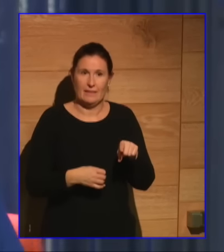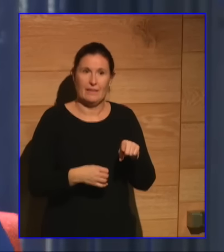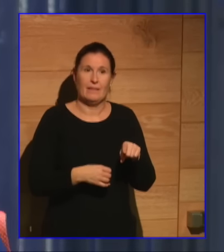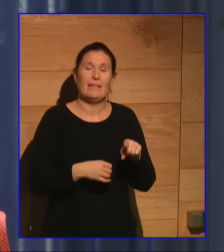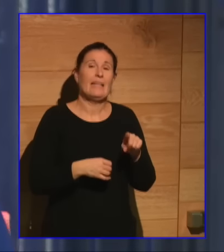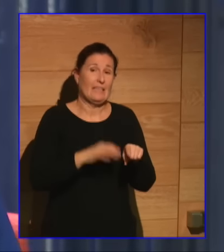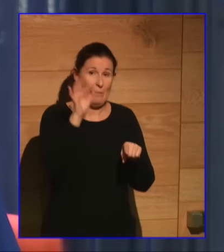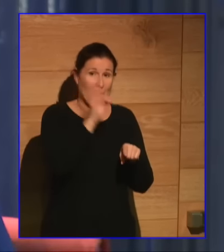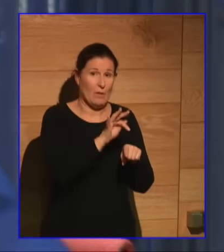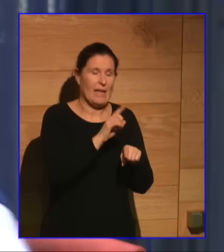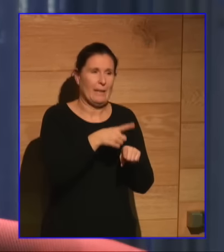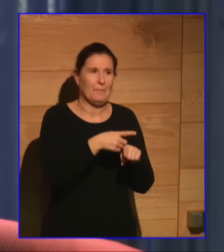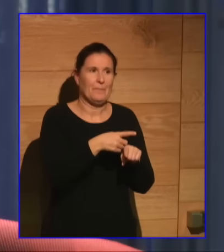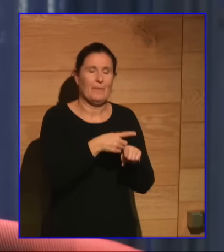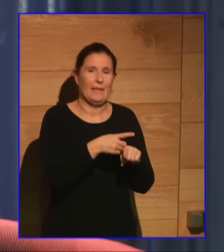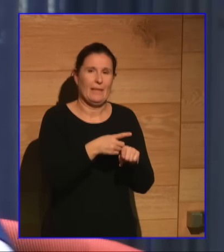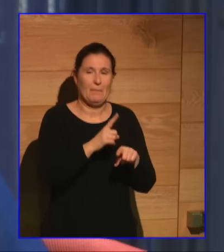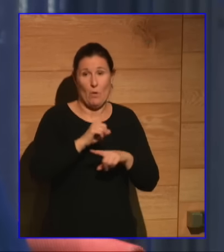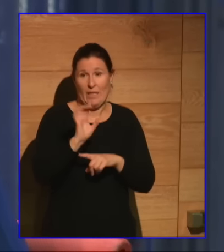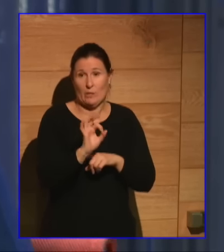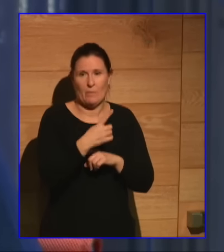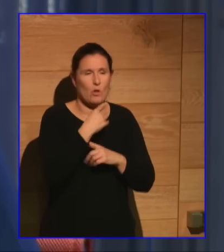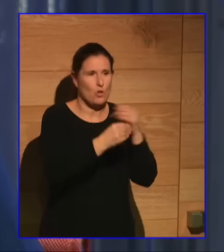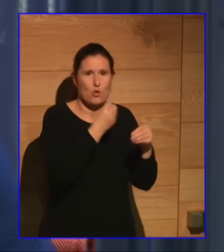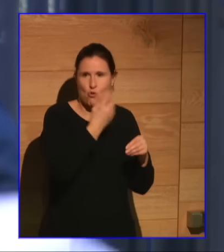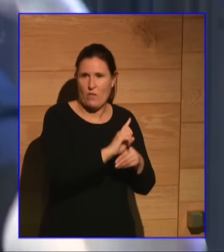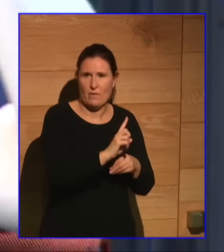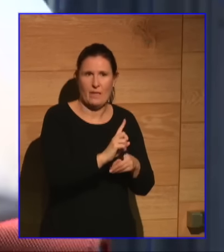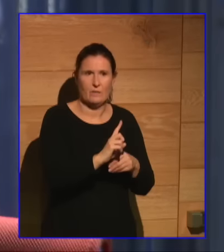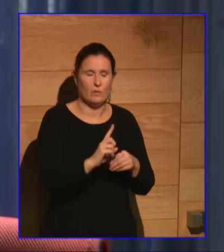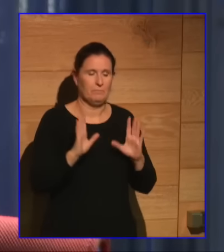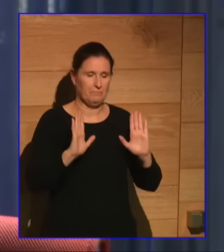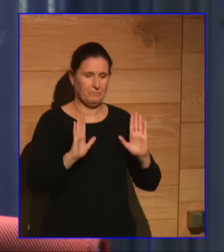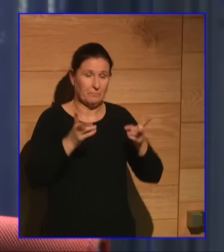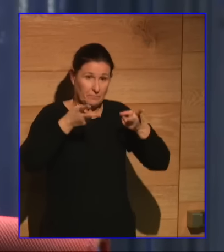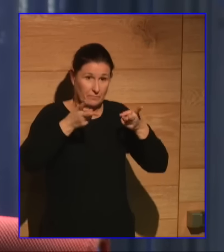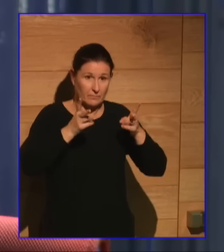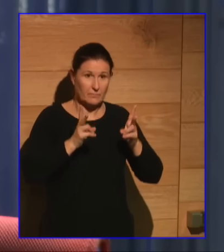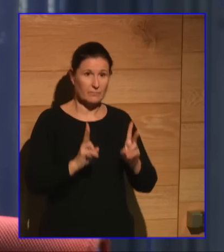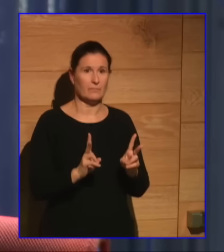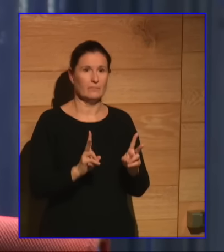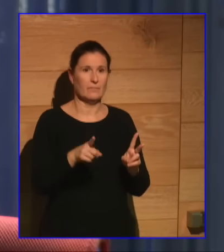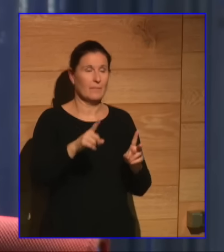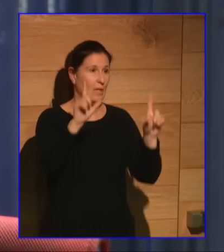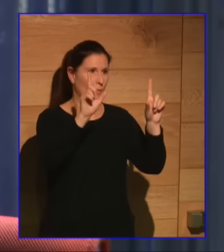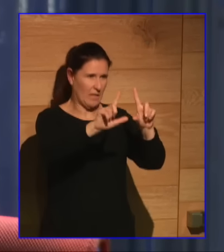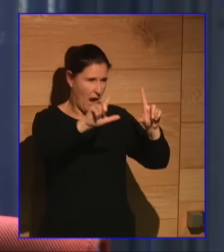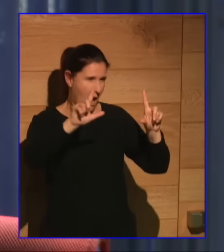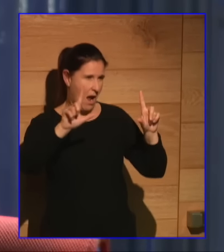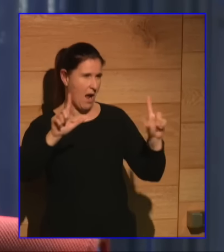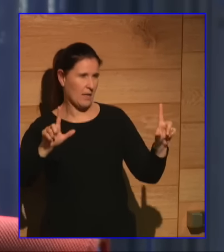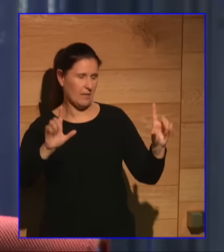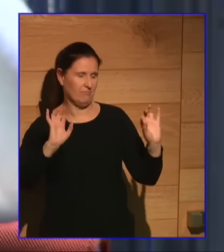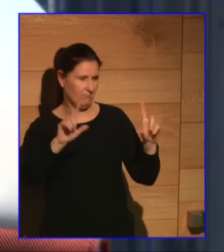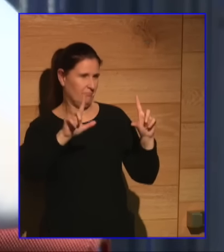hizo bien. Y no lo valoramos. ¿Vale? Y entonces me siento delante del... pantallón que tiene, un pantallón. Pantallón ahora, ya